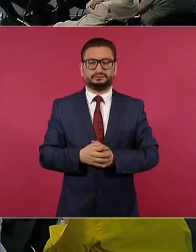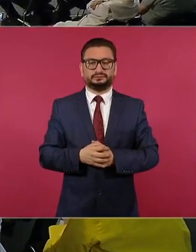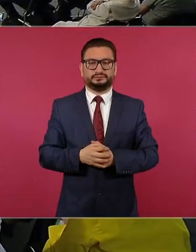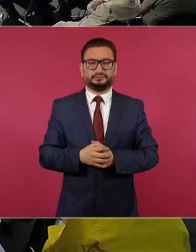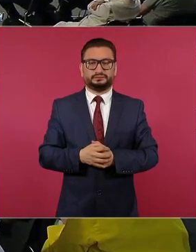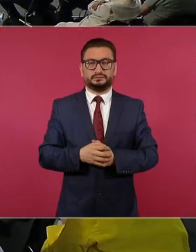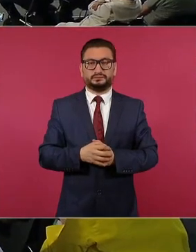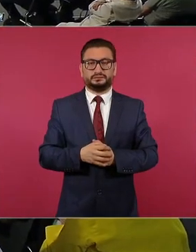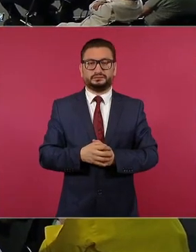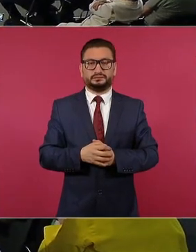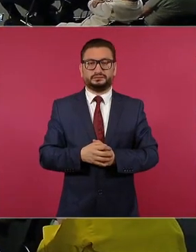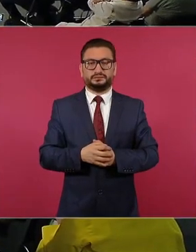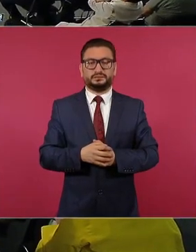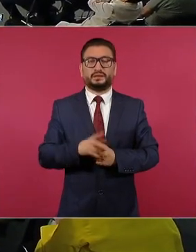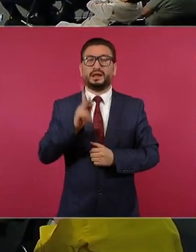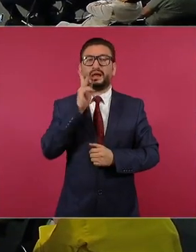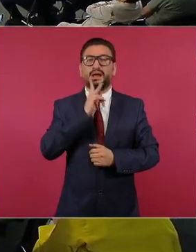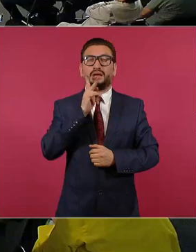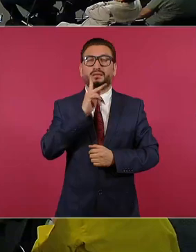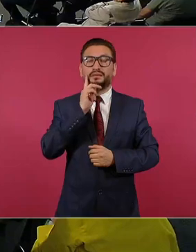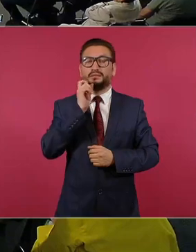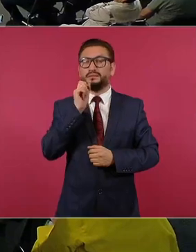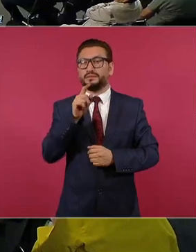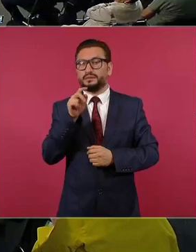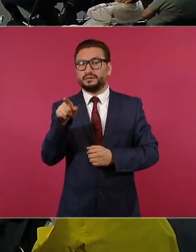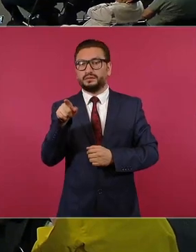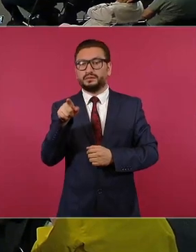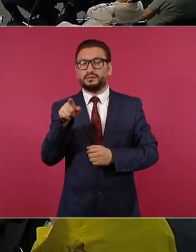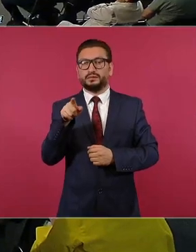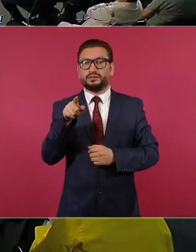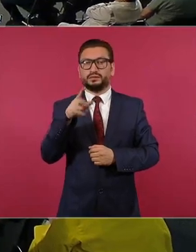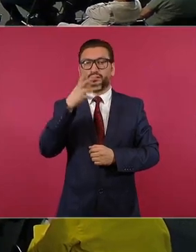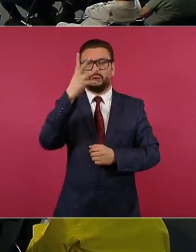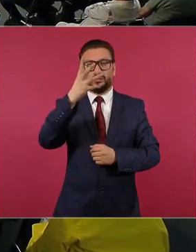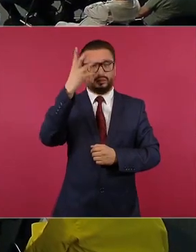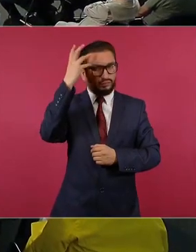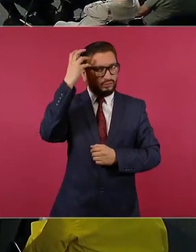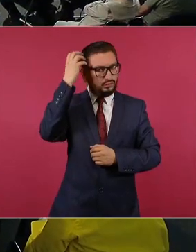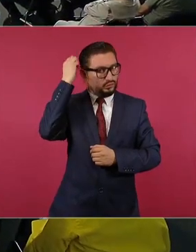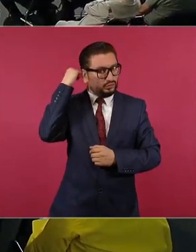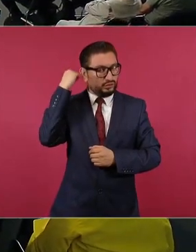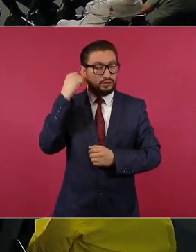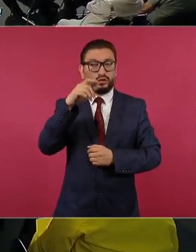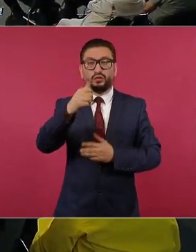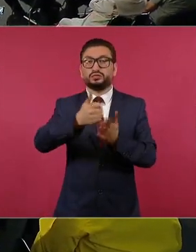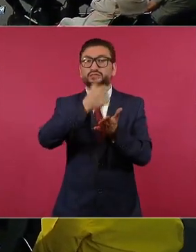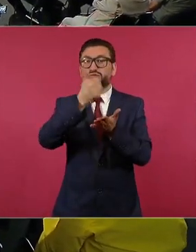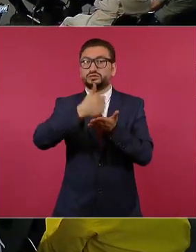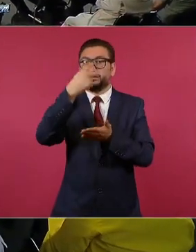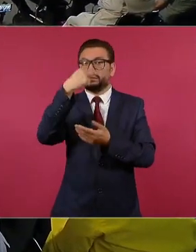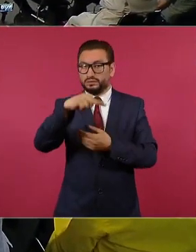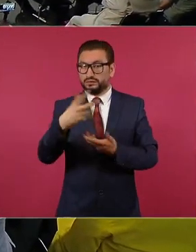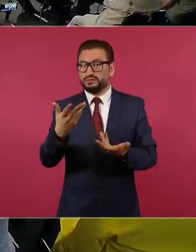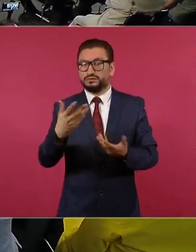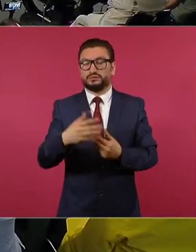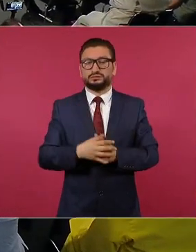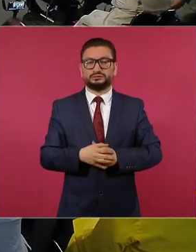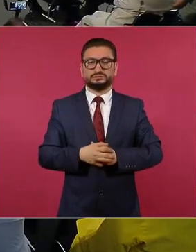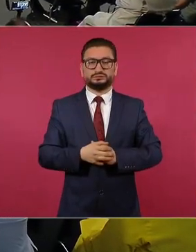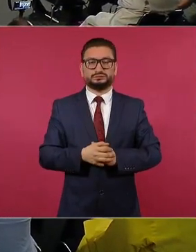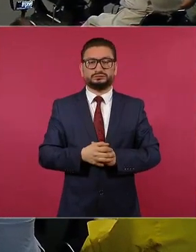De la misma, a ver cómo estaba. O Morelos, o la Ciudad de México.